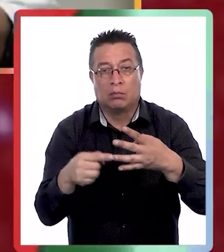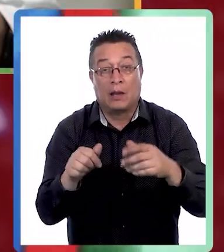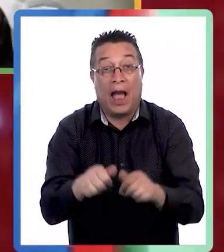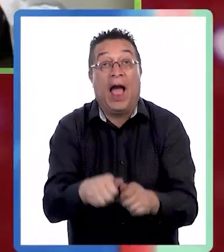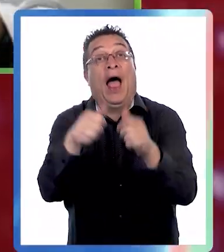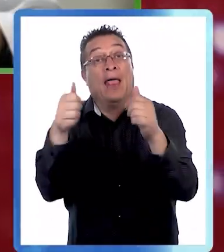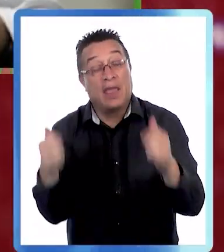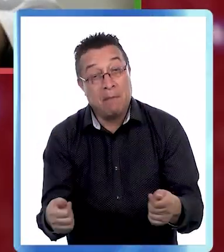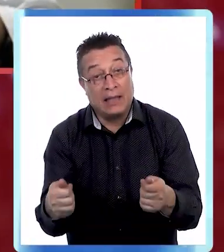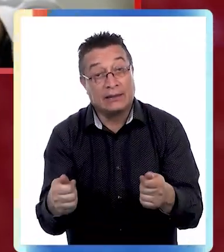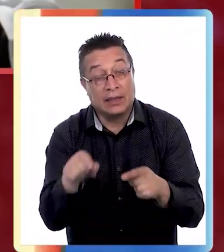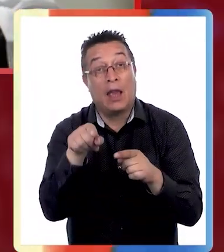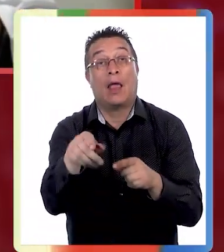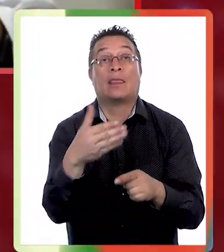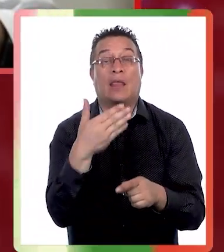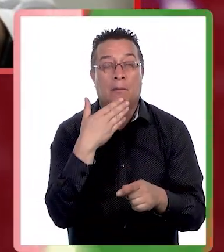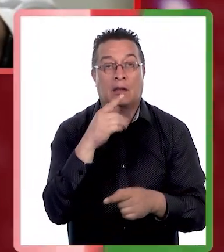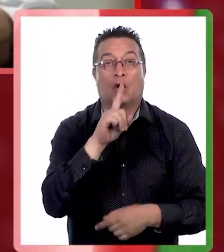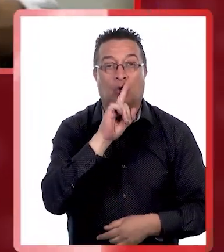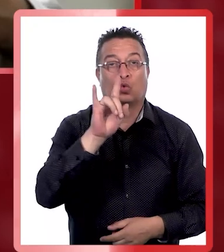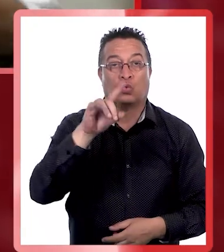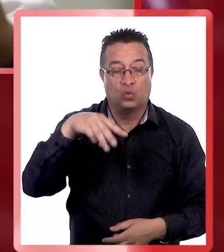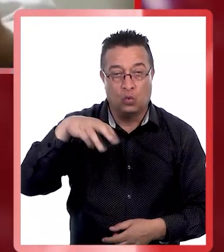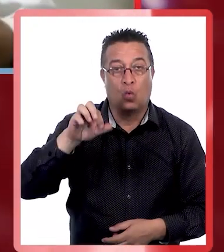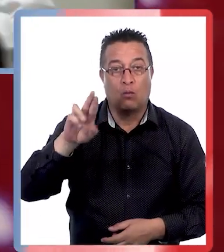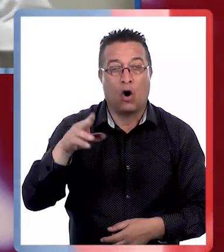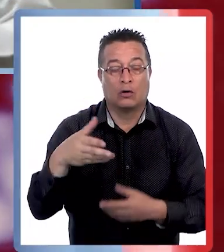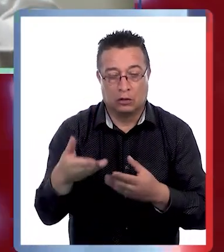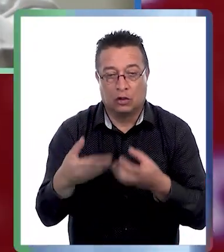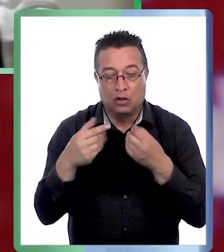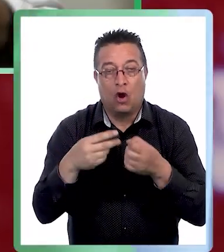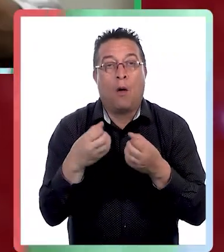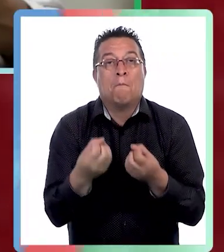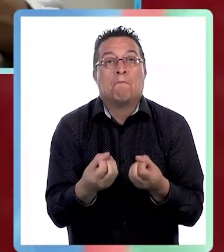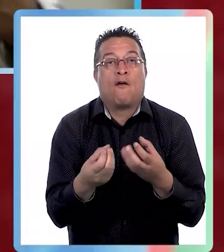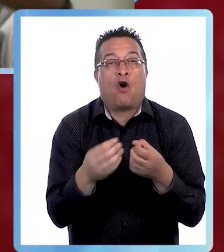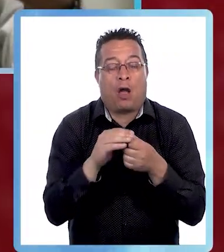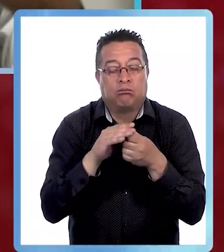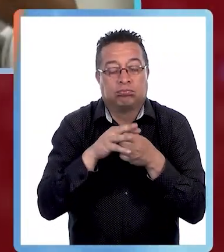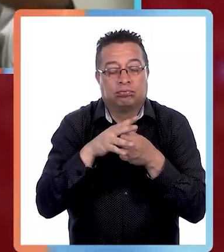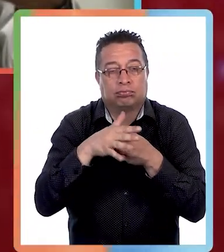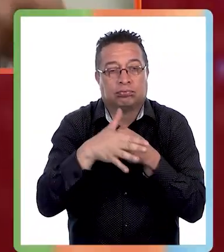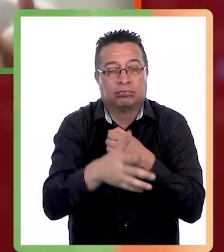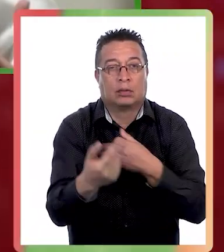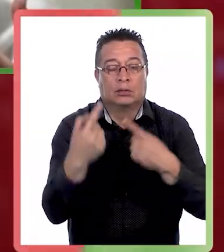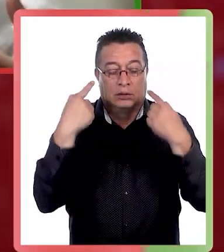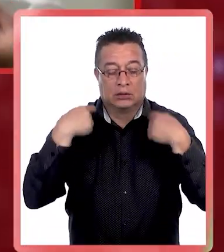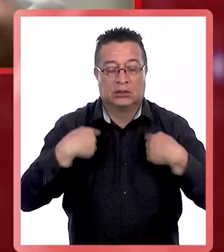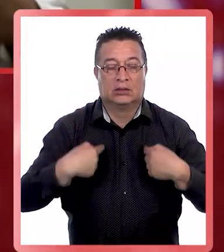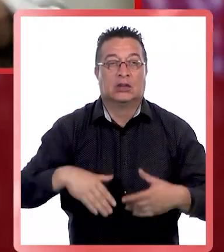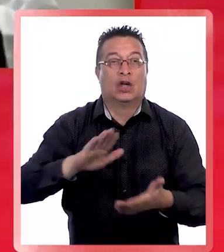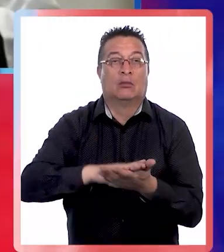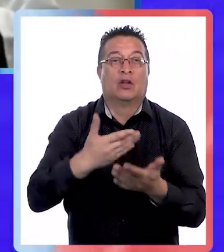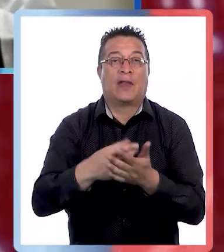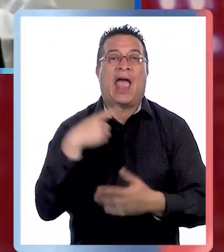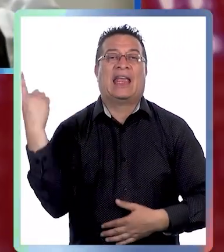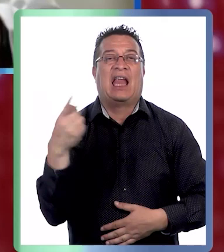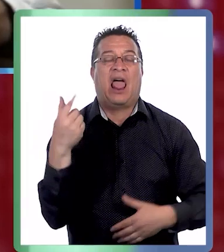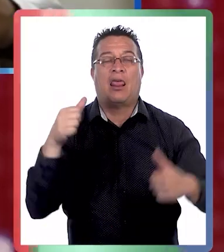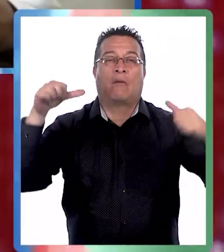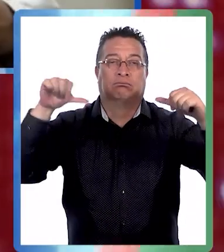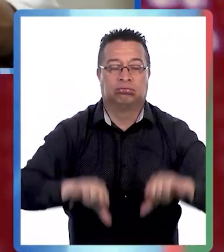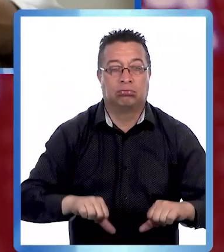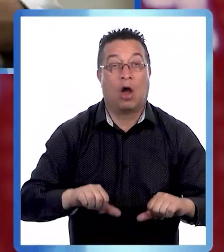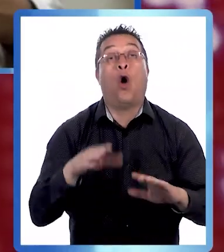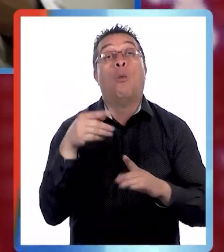de eso, los tumores tienen la capacidad de producir sustancias que afectan nuestro estado general. Y muchas veces